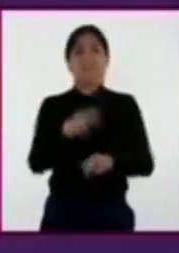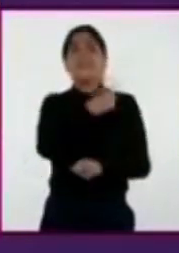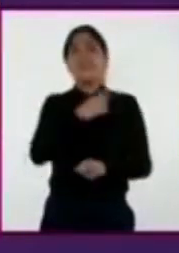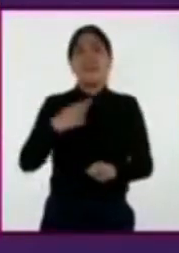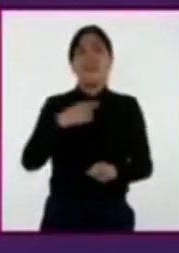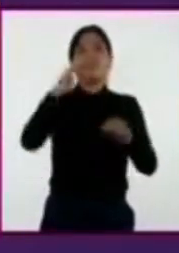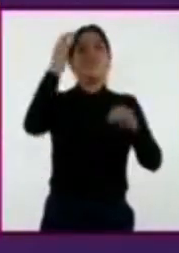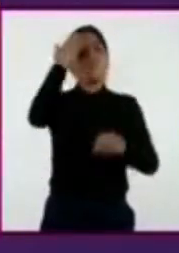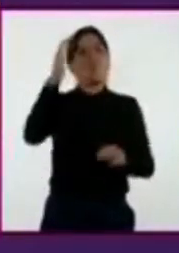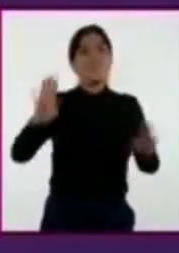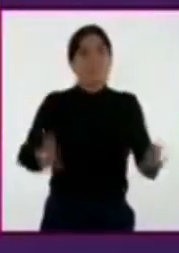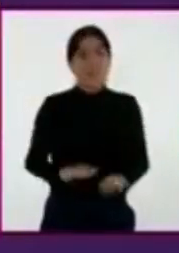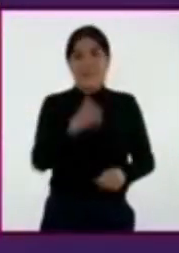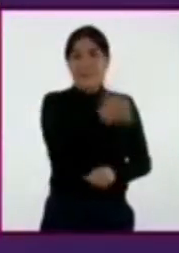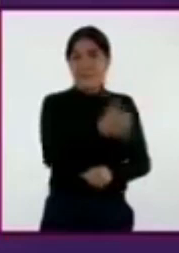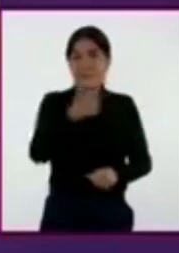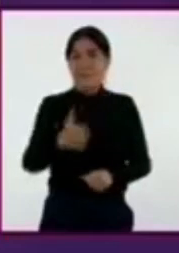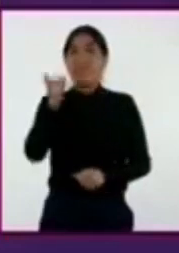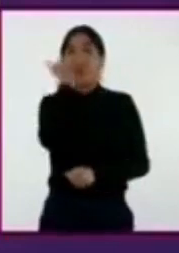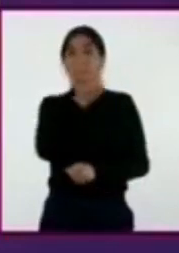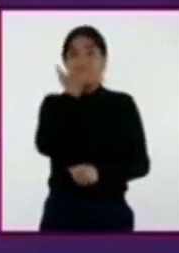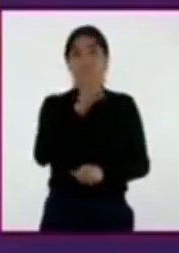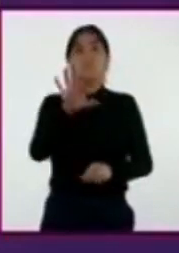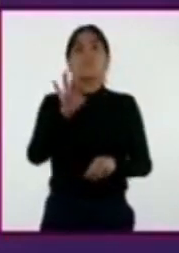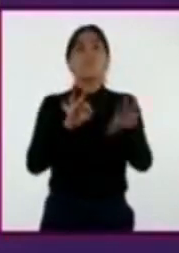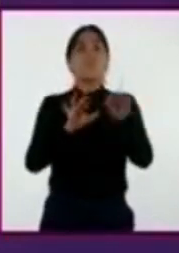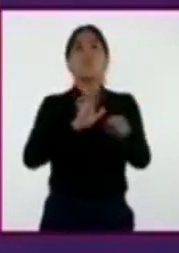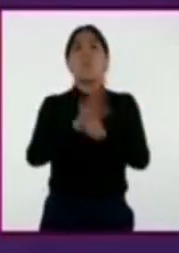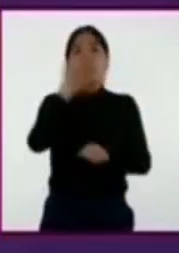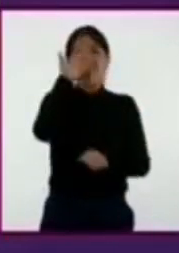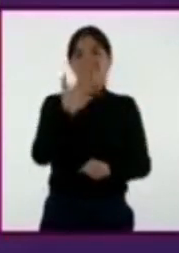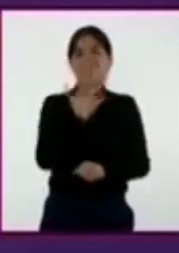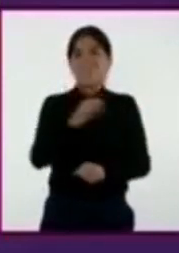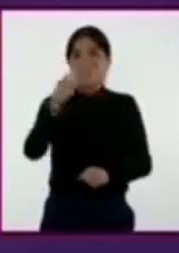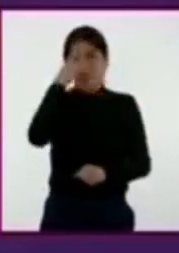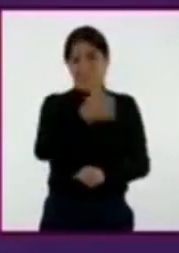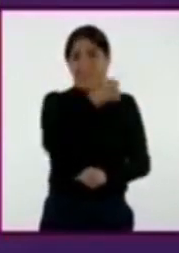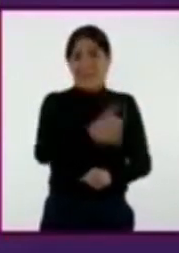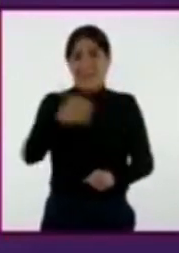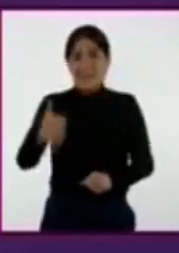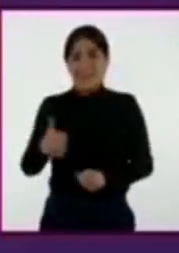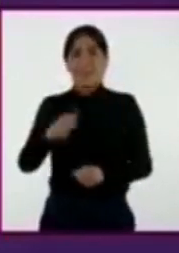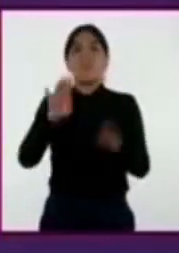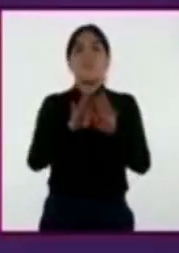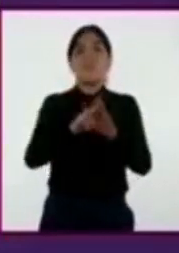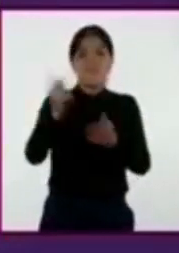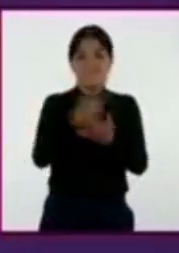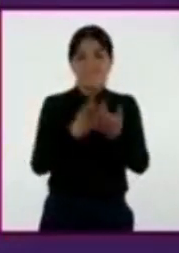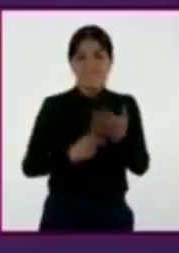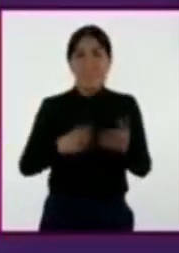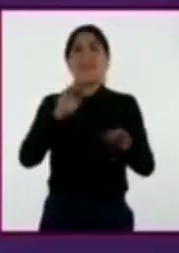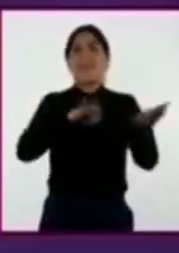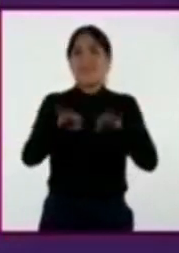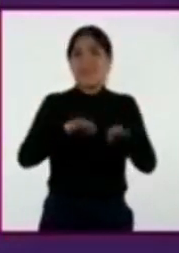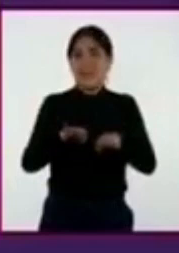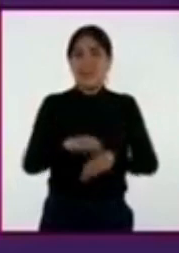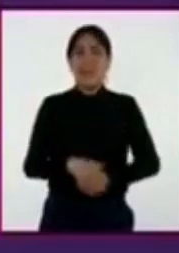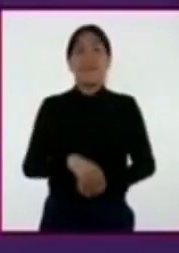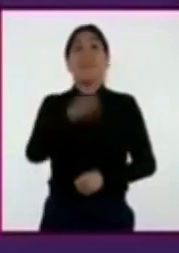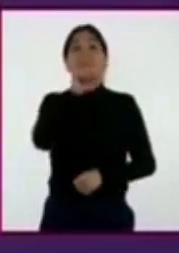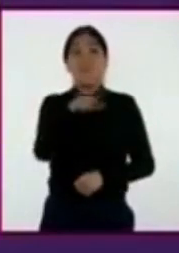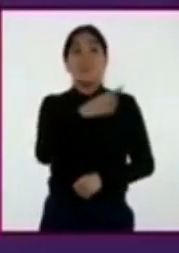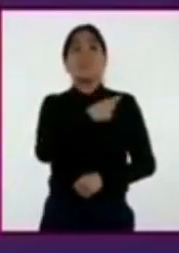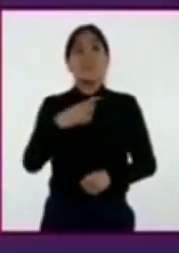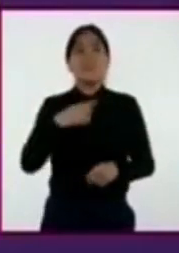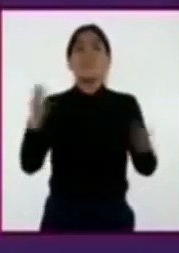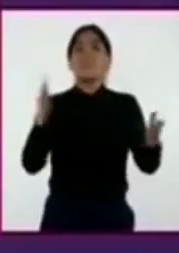las características de sus alumnos y elegir las estrategias adecuadas para diseñar un plan de trabajo. Además, que se debe